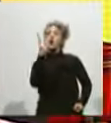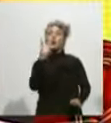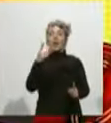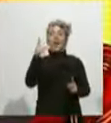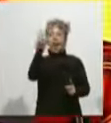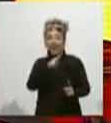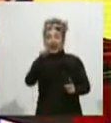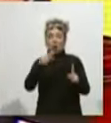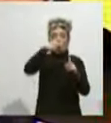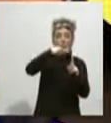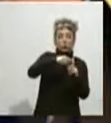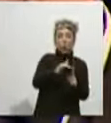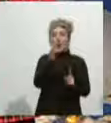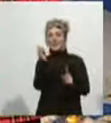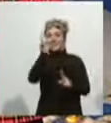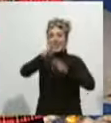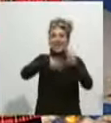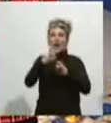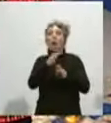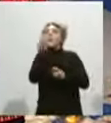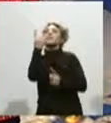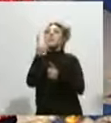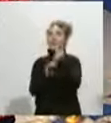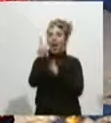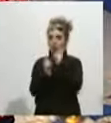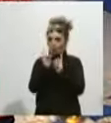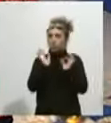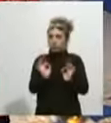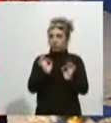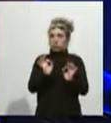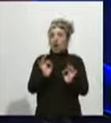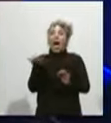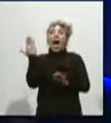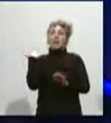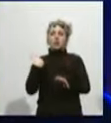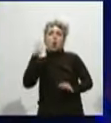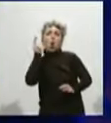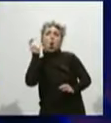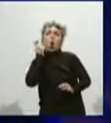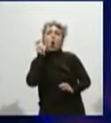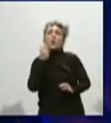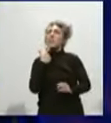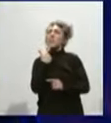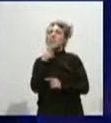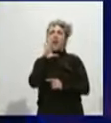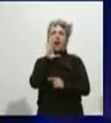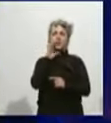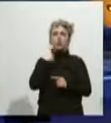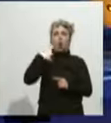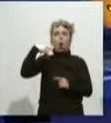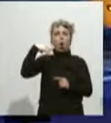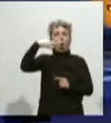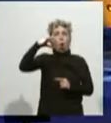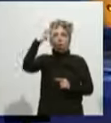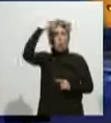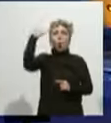también el diálogo, que es muy importante. Bueno, Kiko, yo quería, antes te estaba escuchando, dices, yo solo soy monárquico en las galas drag y con la reina,